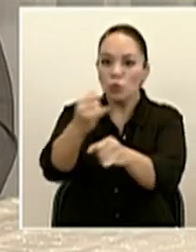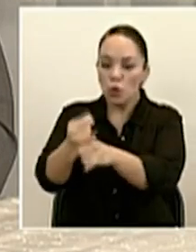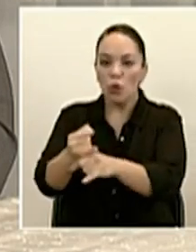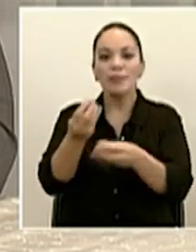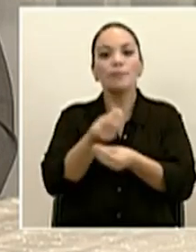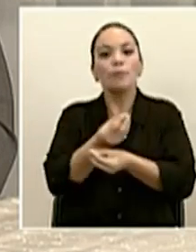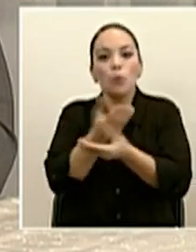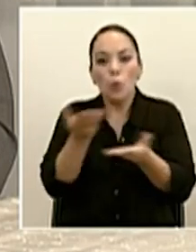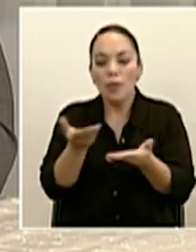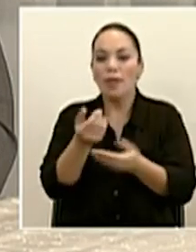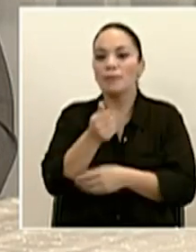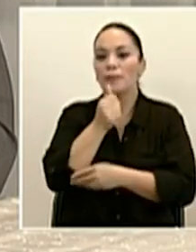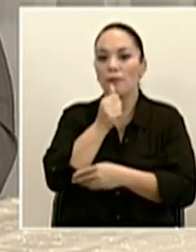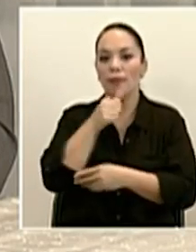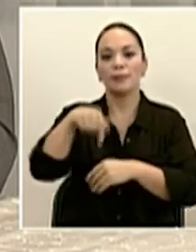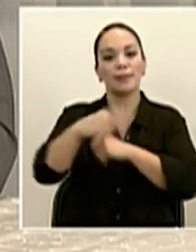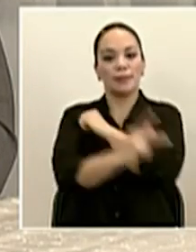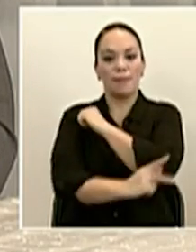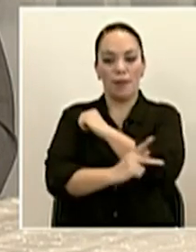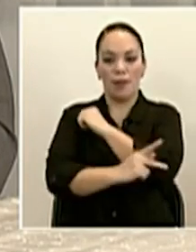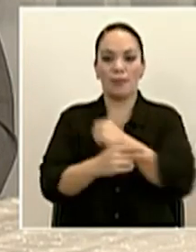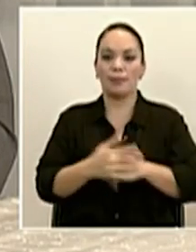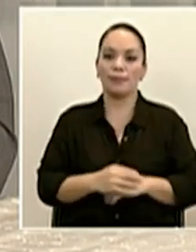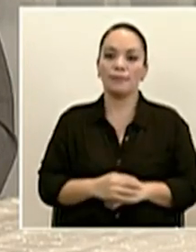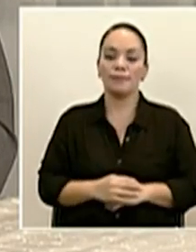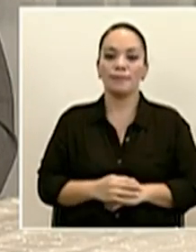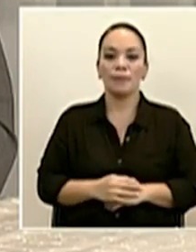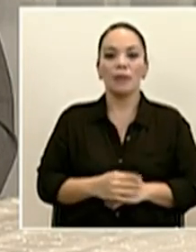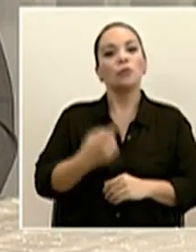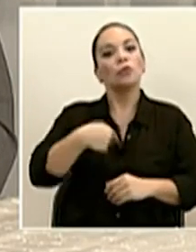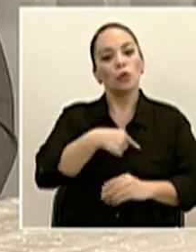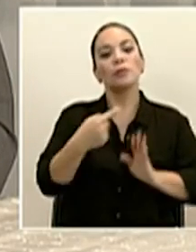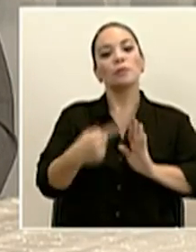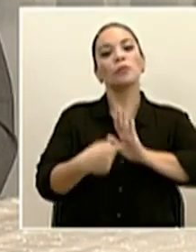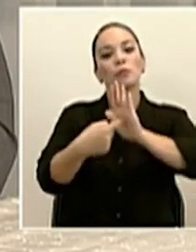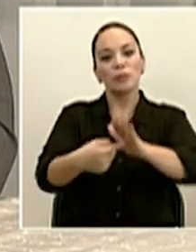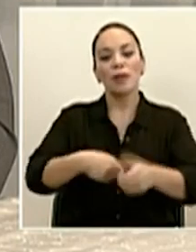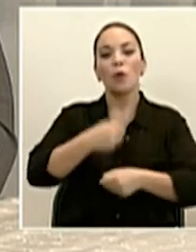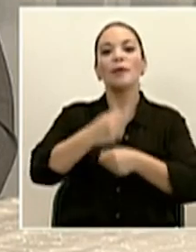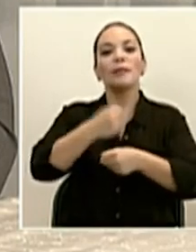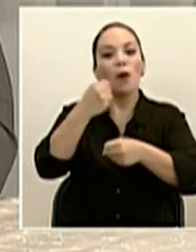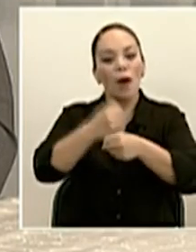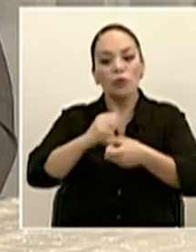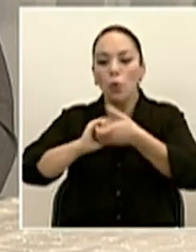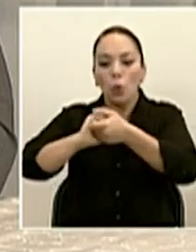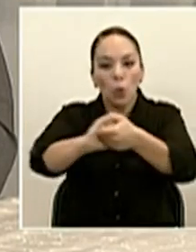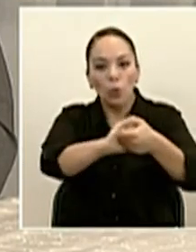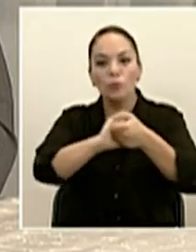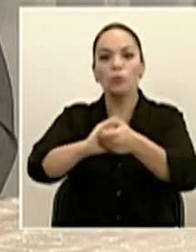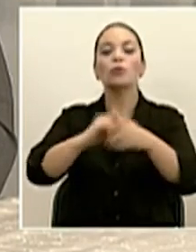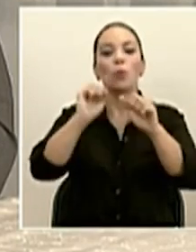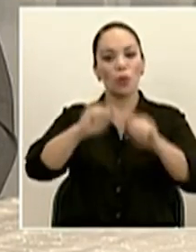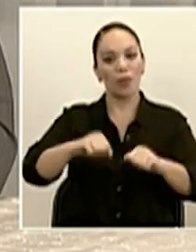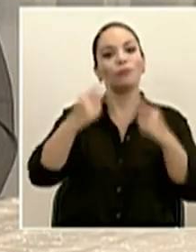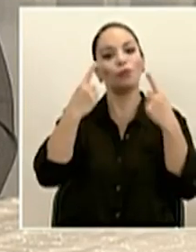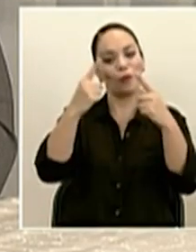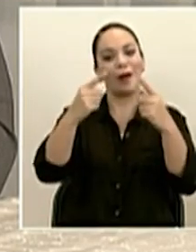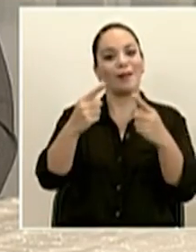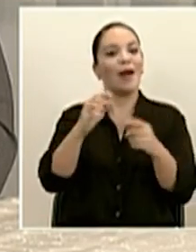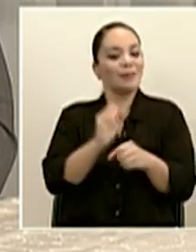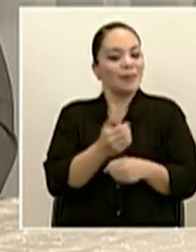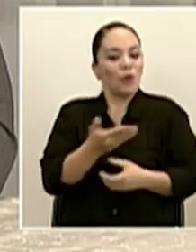tanto públicas o privadas del país, porque hemos demostrado que trabajando juntos podemos hacer las cosas bien.